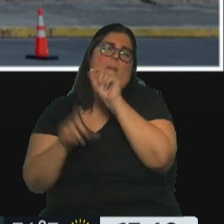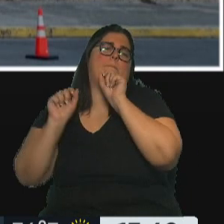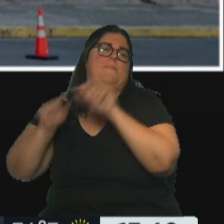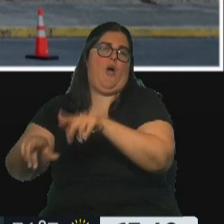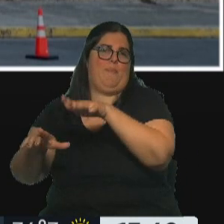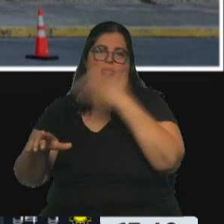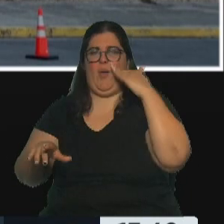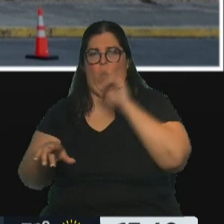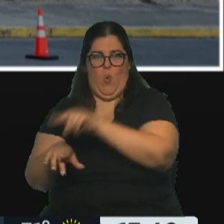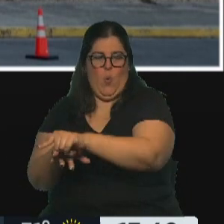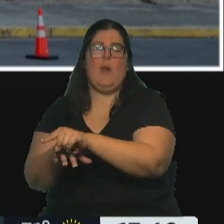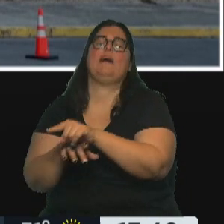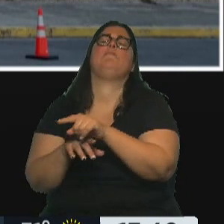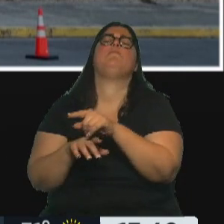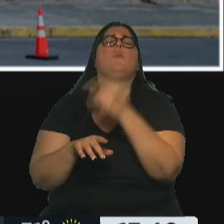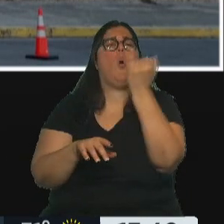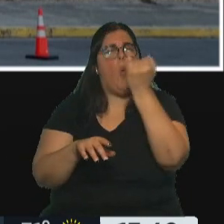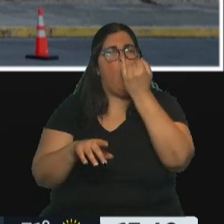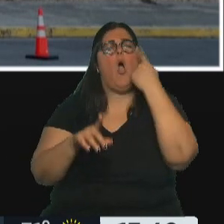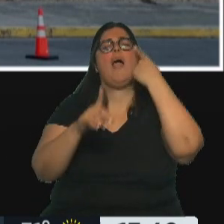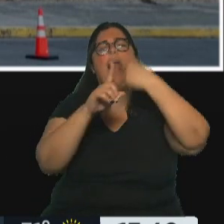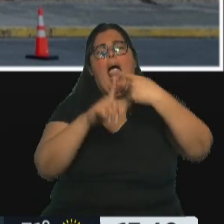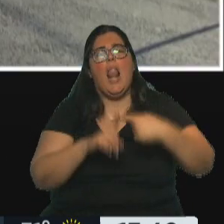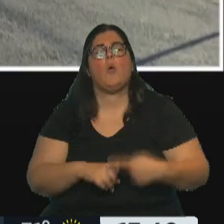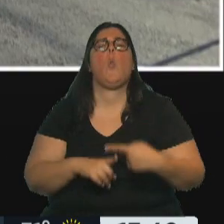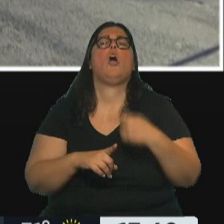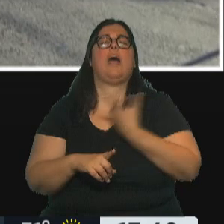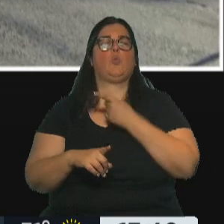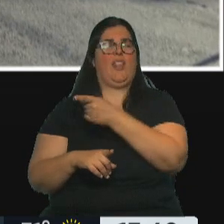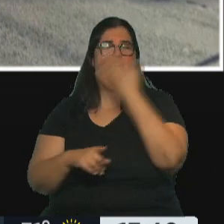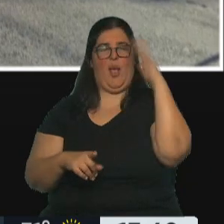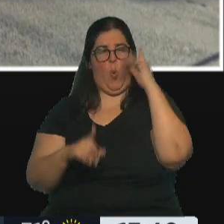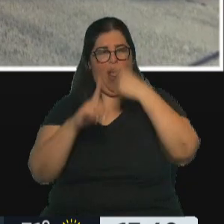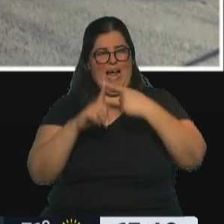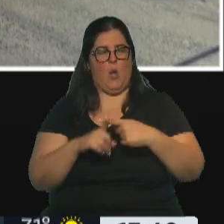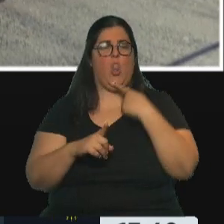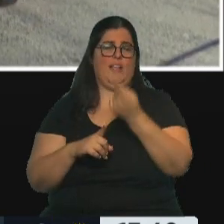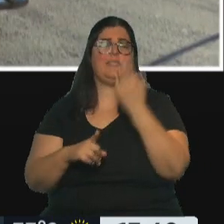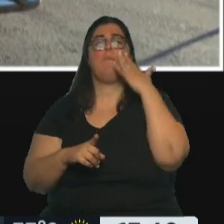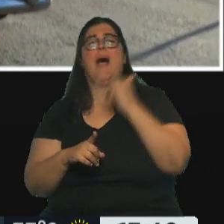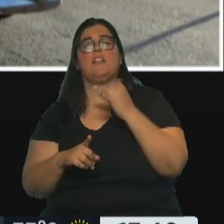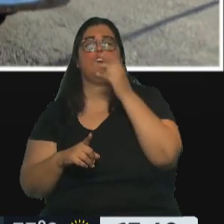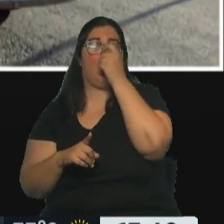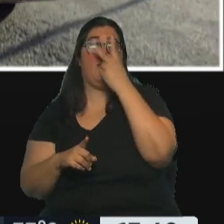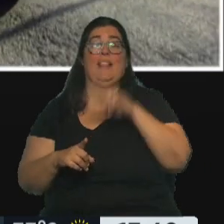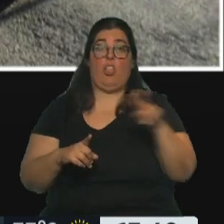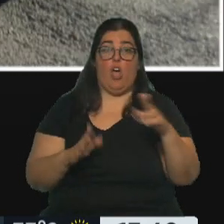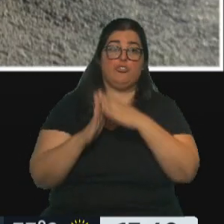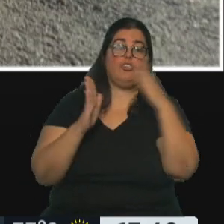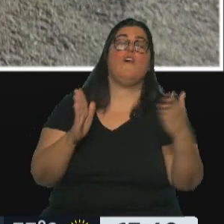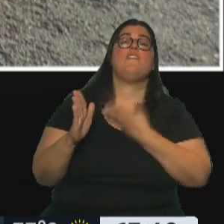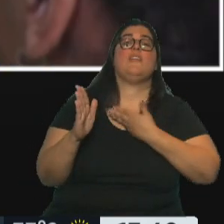Según algunos cálculos que han hecho, obviamente que también han hecho de las autoridades cubanas, entre marzo del 2022 y febrero